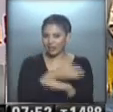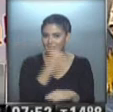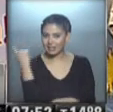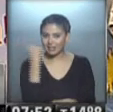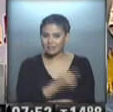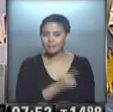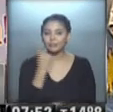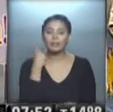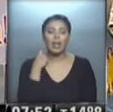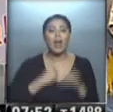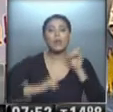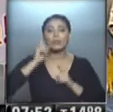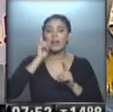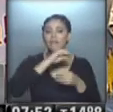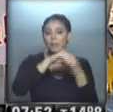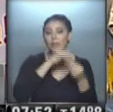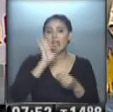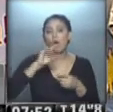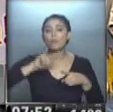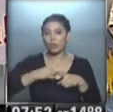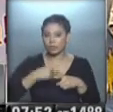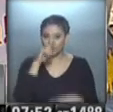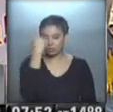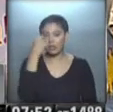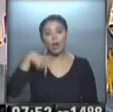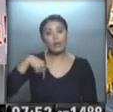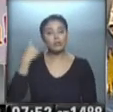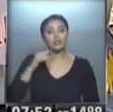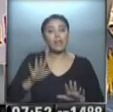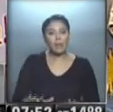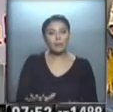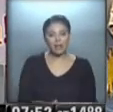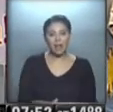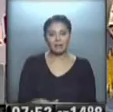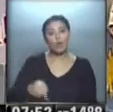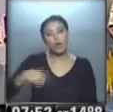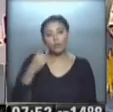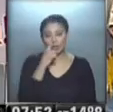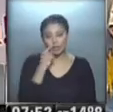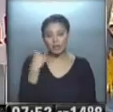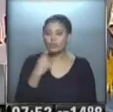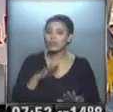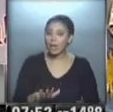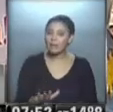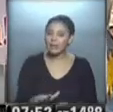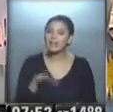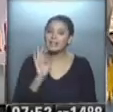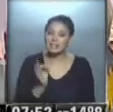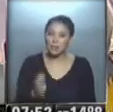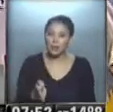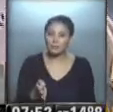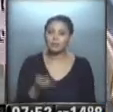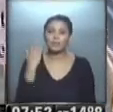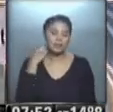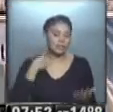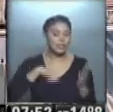entrando, saliendo algunas de las personalidades o miembros del Gabinete Nacional. Aquí estamos, a la espera, otro día más, sabiendo, por supuesto, como dijo